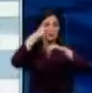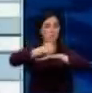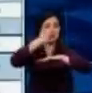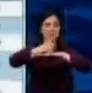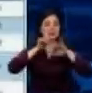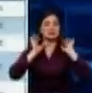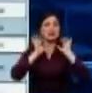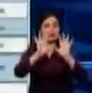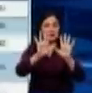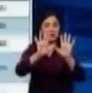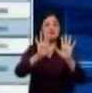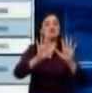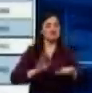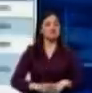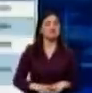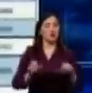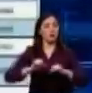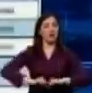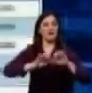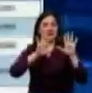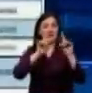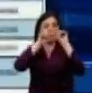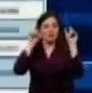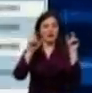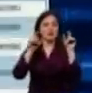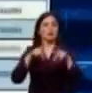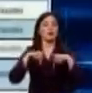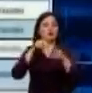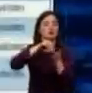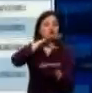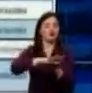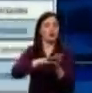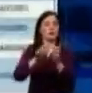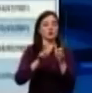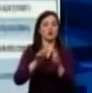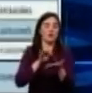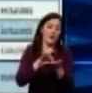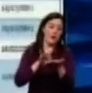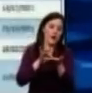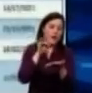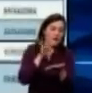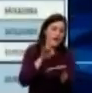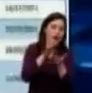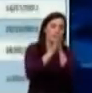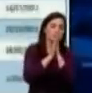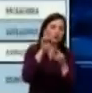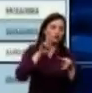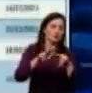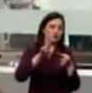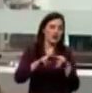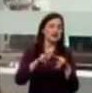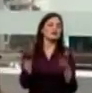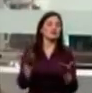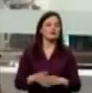debidamente calificadas que han desarrollado aplicativos móviles y que les permite a los usuarios solicitar taxi a través de sus teléfonos